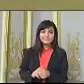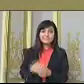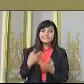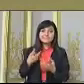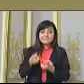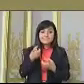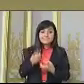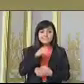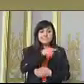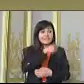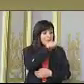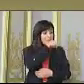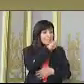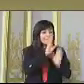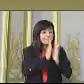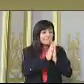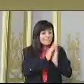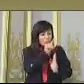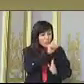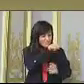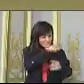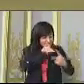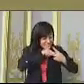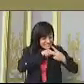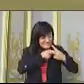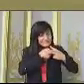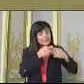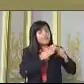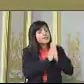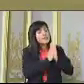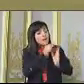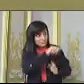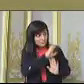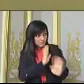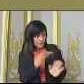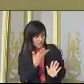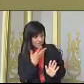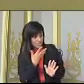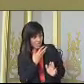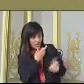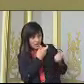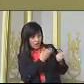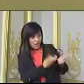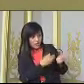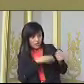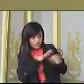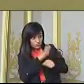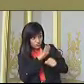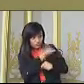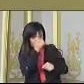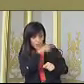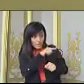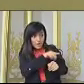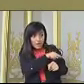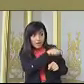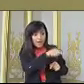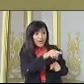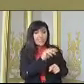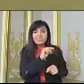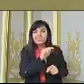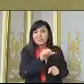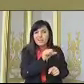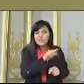que al inicio de su administración cuenten con el flujo por si desearan construir en unas tasas preferenciales y